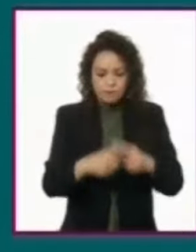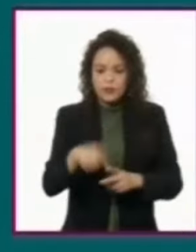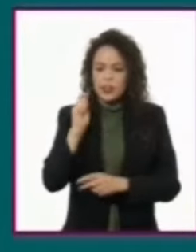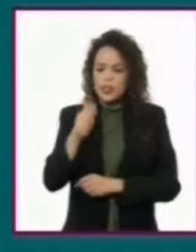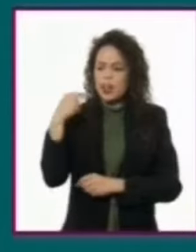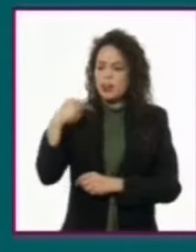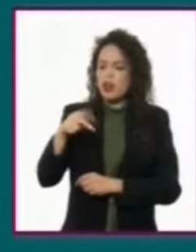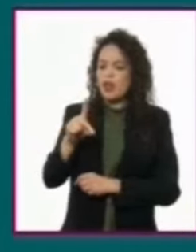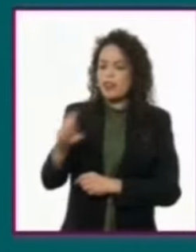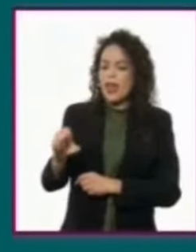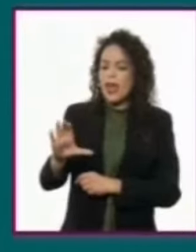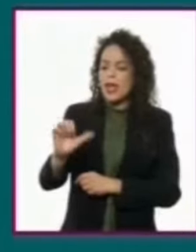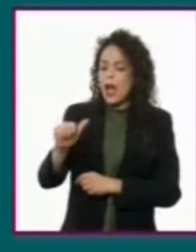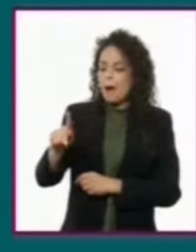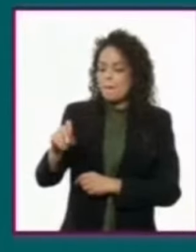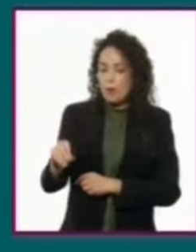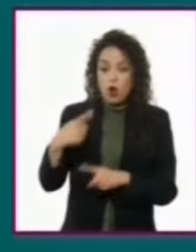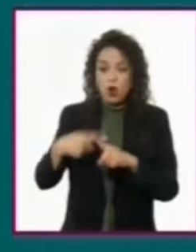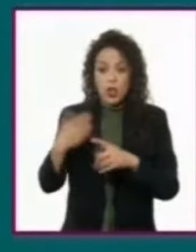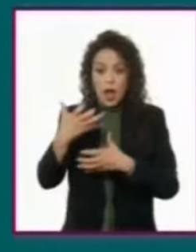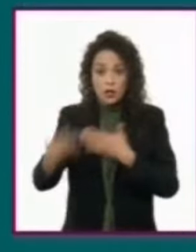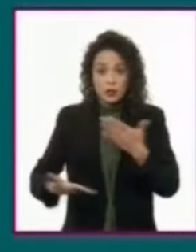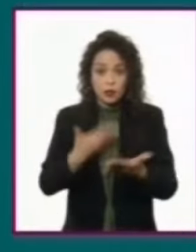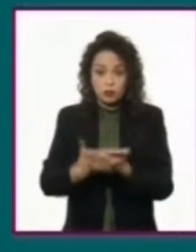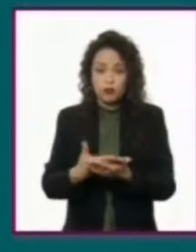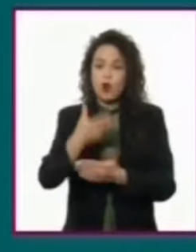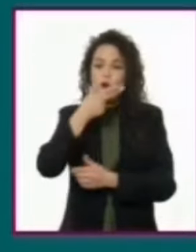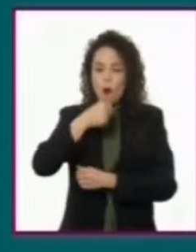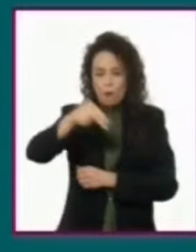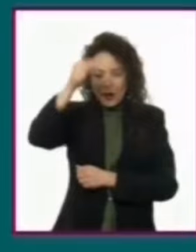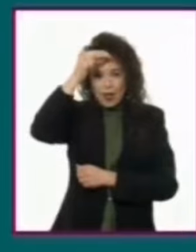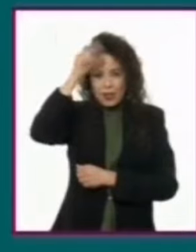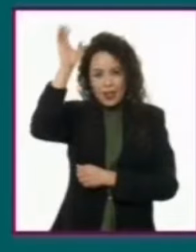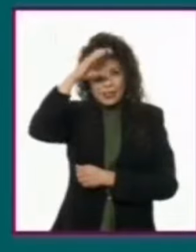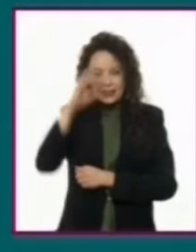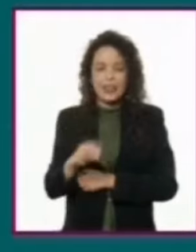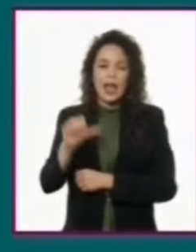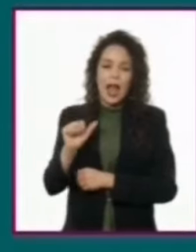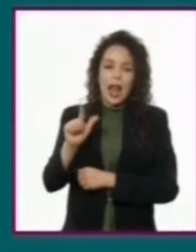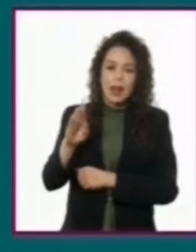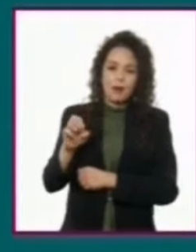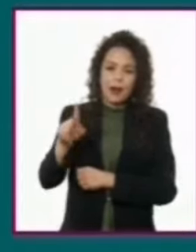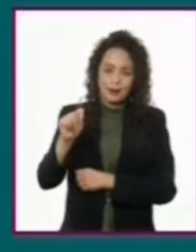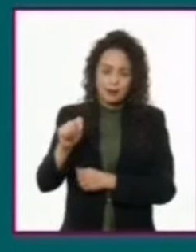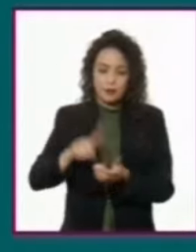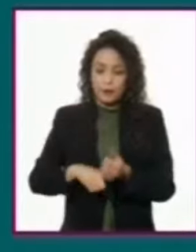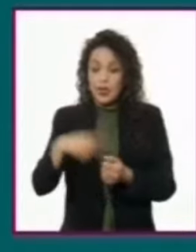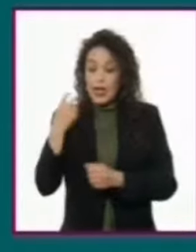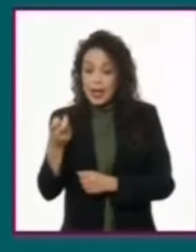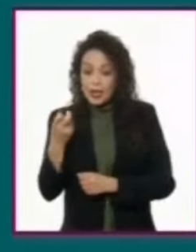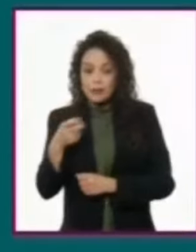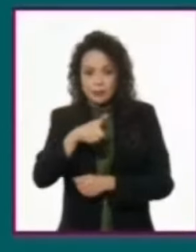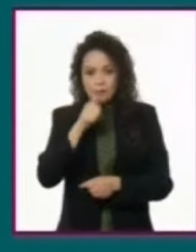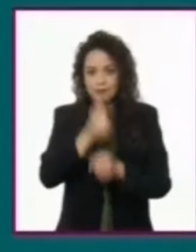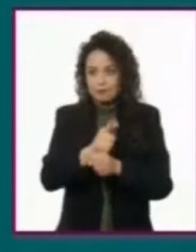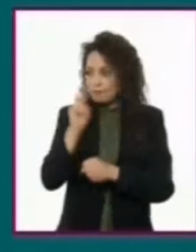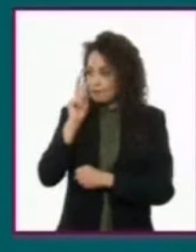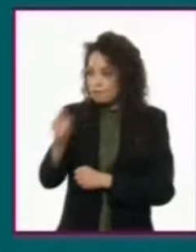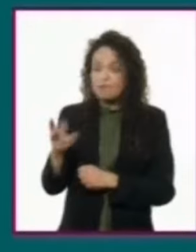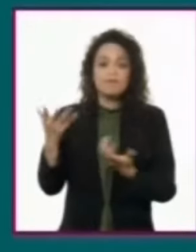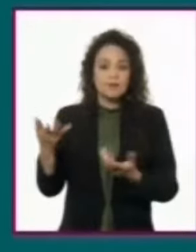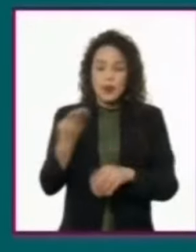que proponía Einstein y encontró algo sorprendente, como seguramente han notado. Es